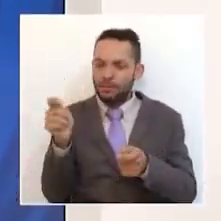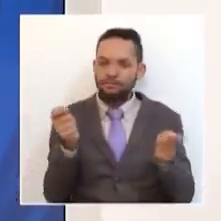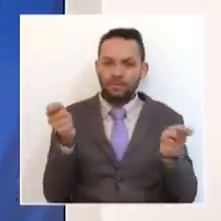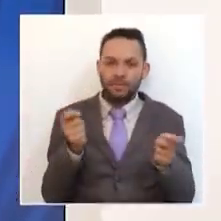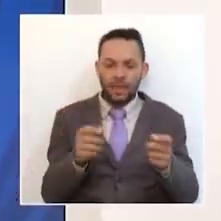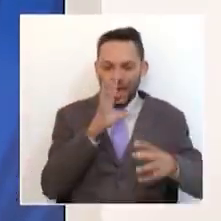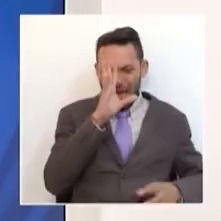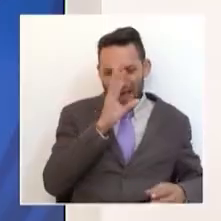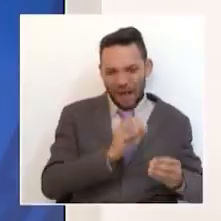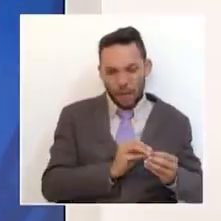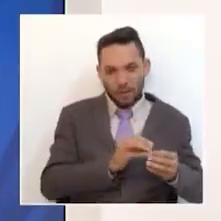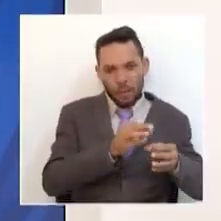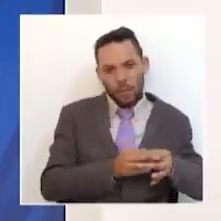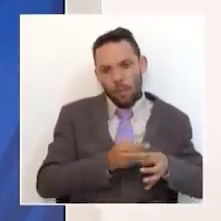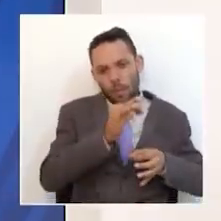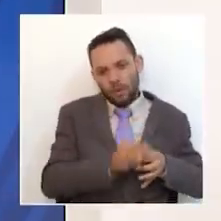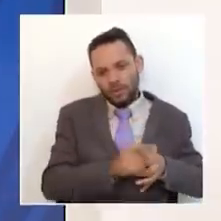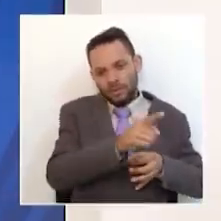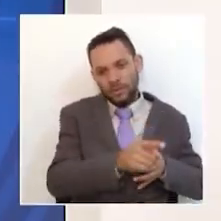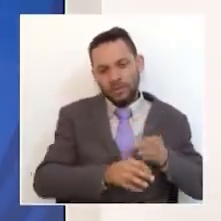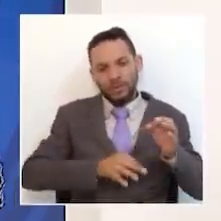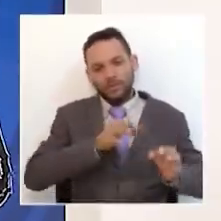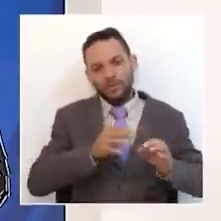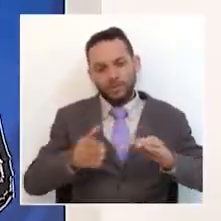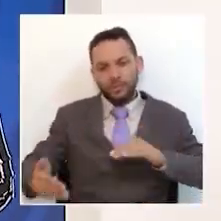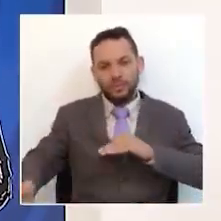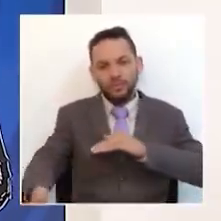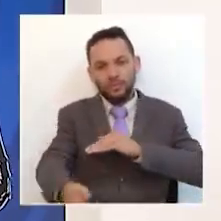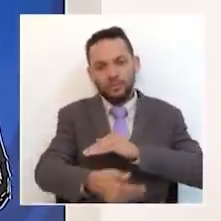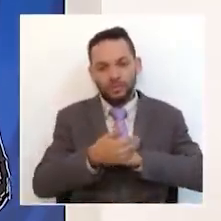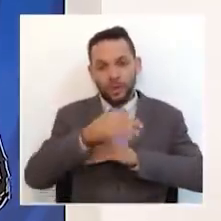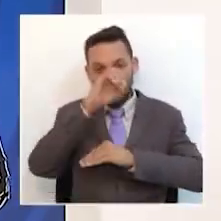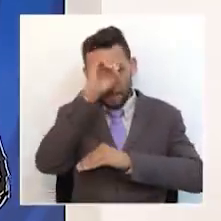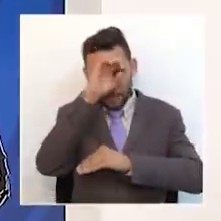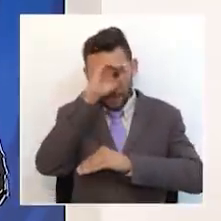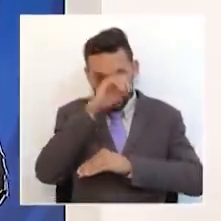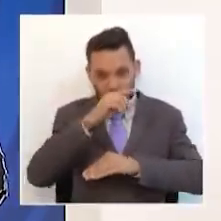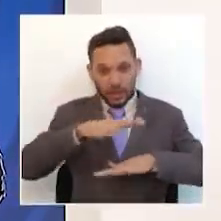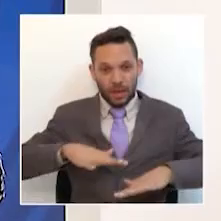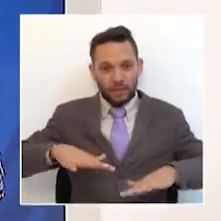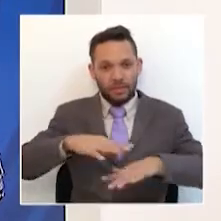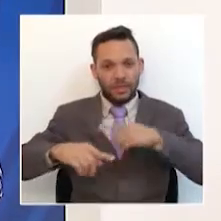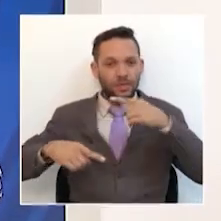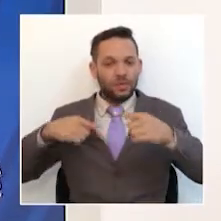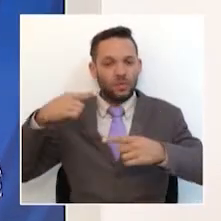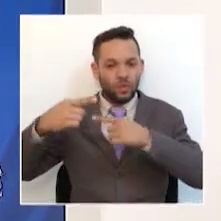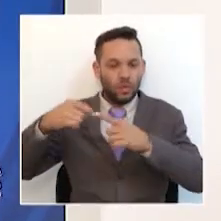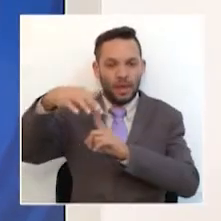un acuerdo municipal con el que se pretendía proteger la megaminería, el patrimonio cultural y ambiental del